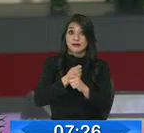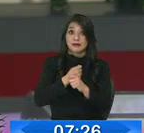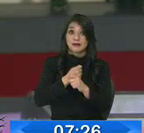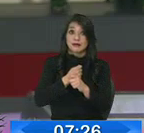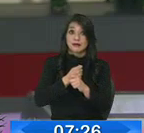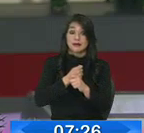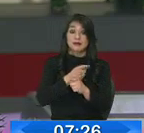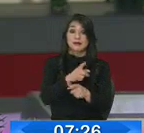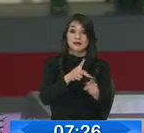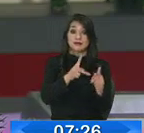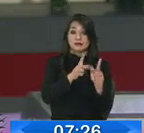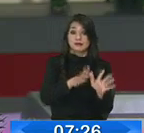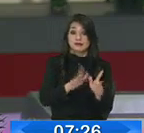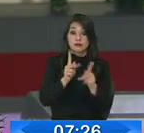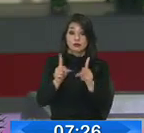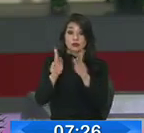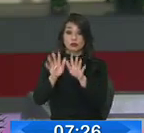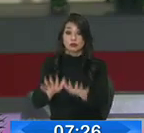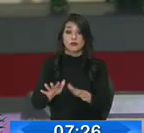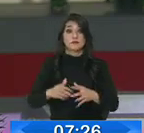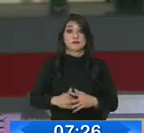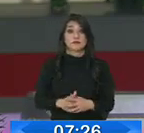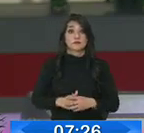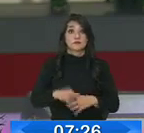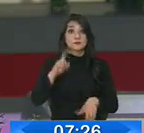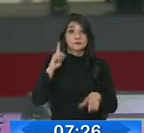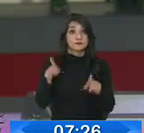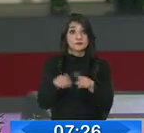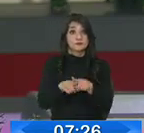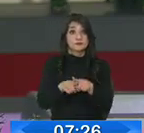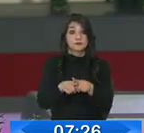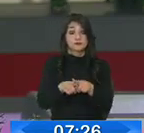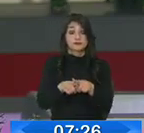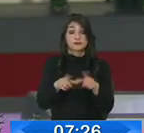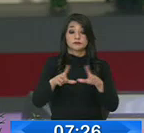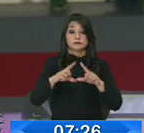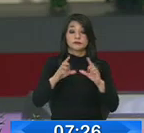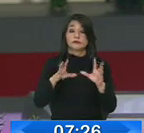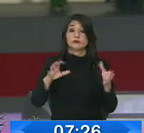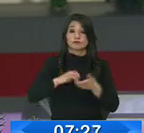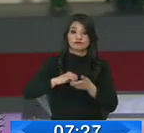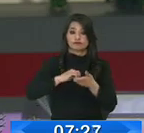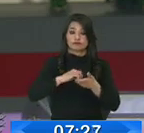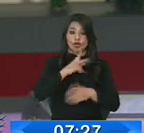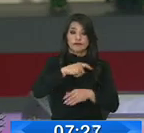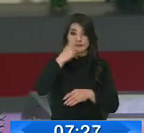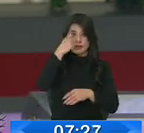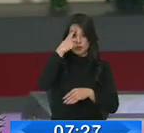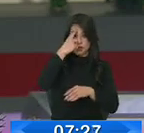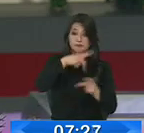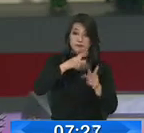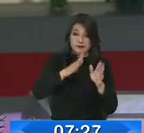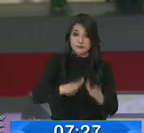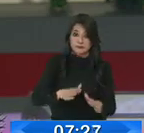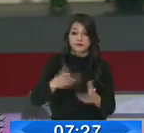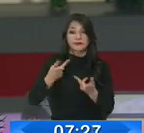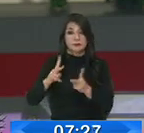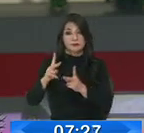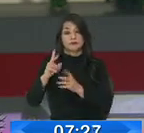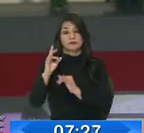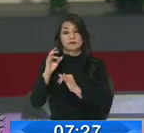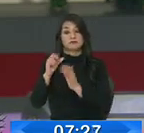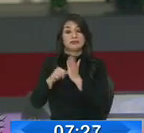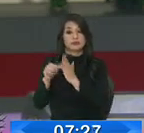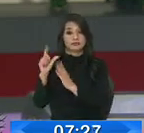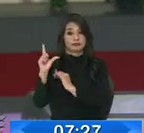cada uno de los adeudados. La firma de este acuerdo fue entre el Consorcio de Gobiernos Provinciales del Ecuador y la cartera de finanzas. ¿De qué manera?